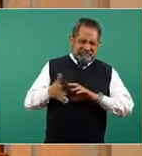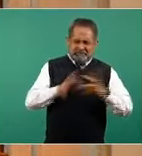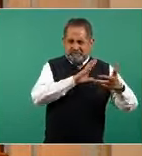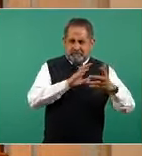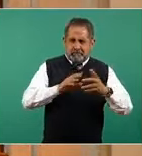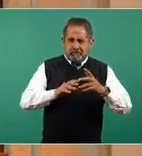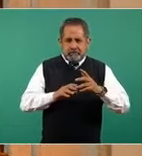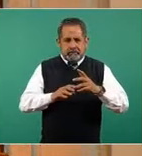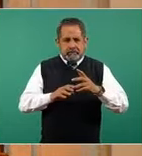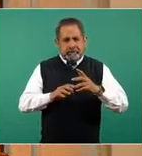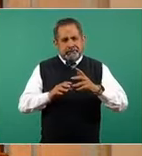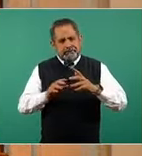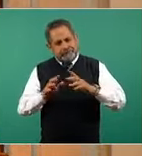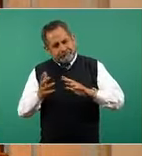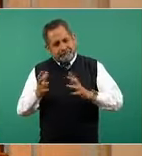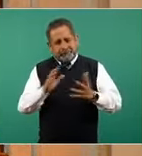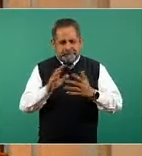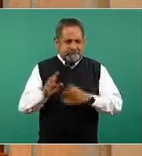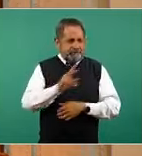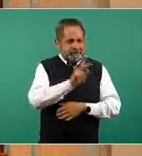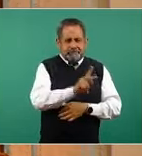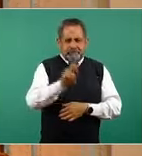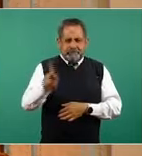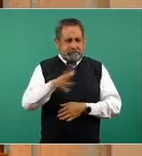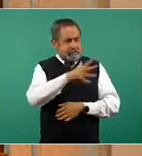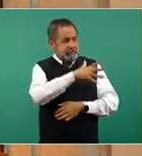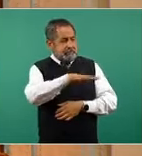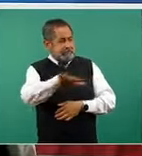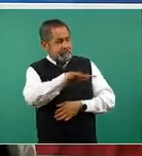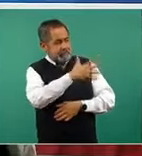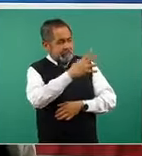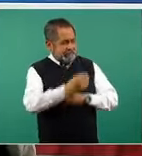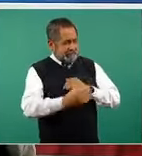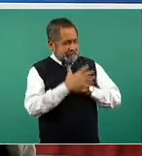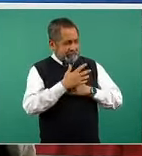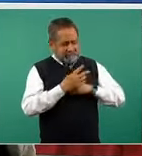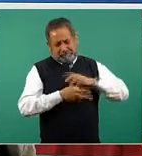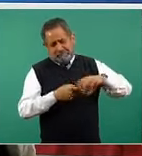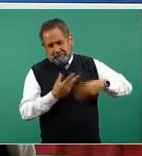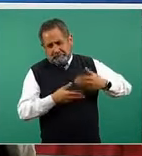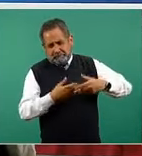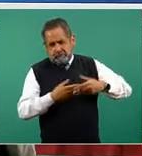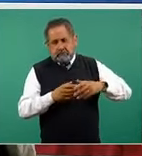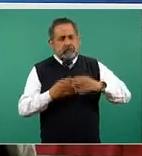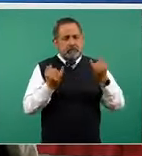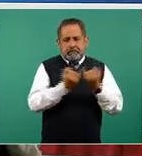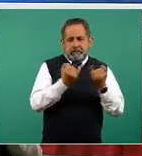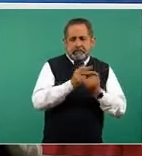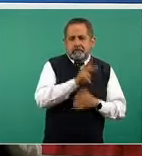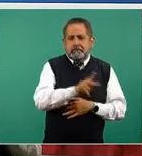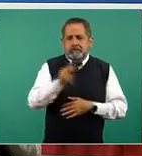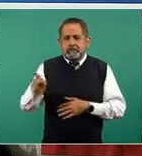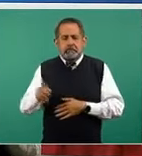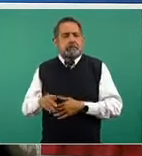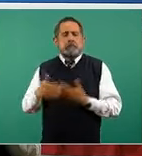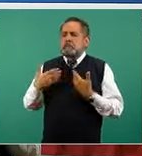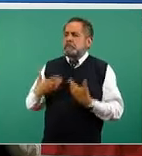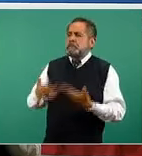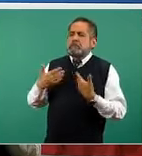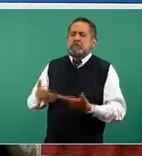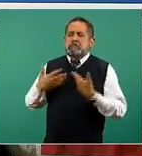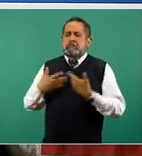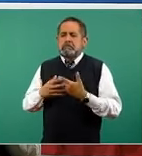bueno, utilizamos un poco esta analogía del mar para recordarles que siempre podemos nuevamente